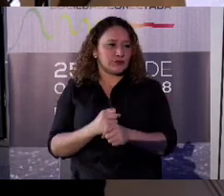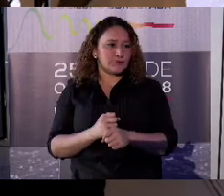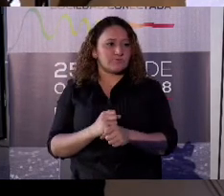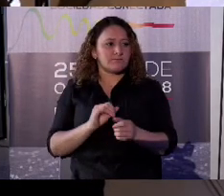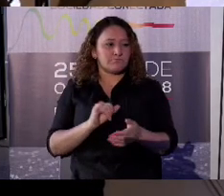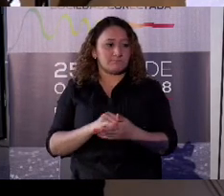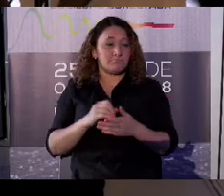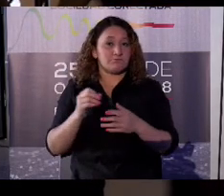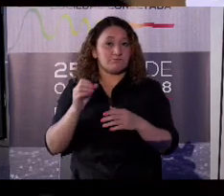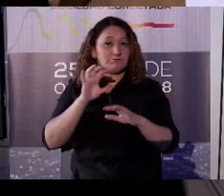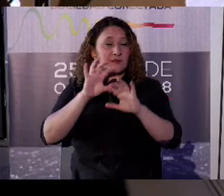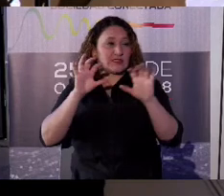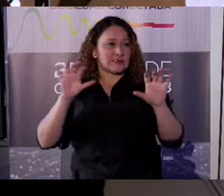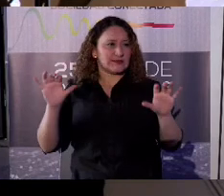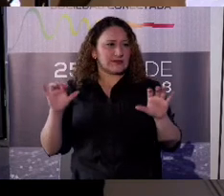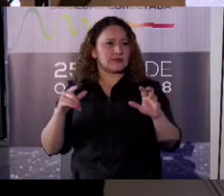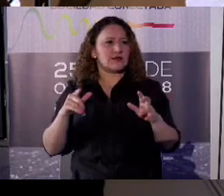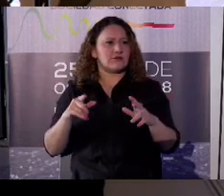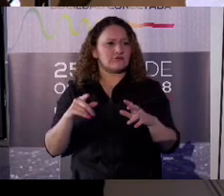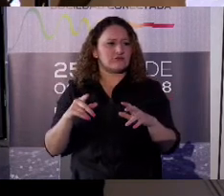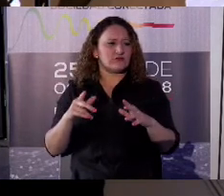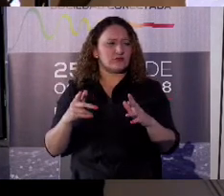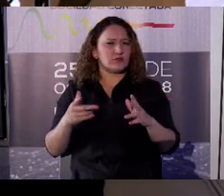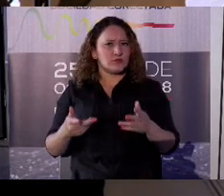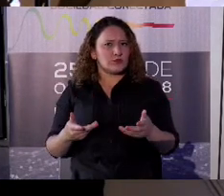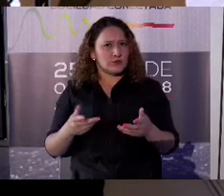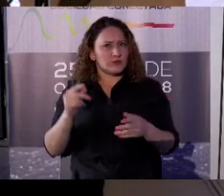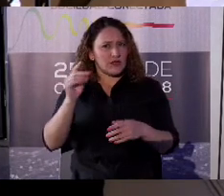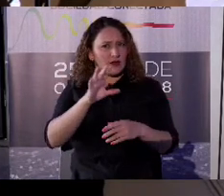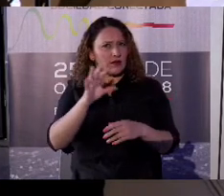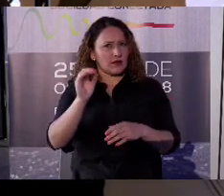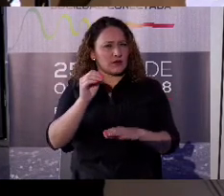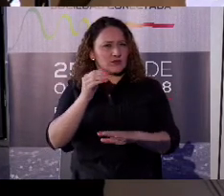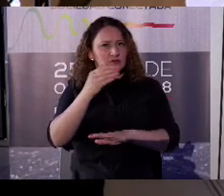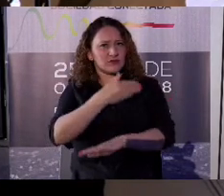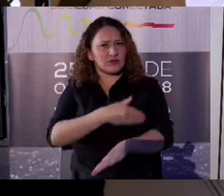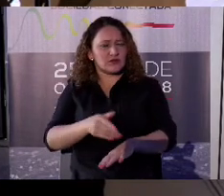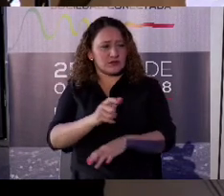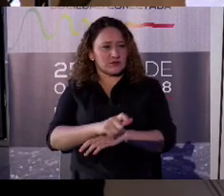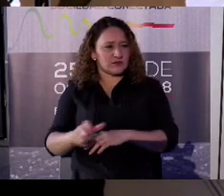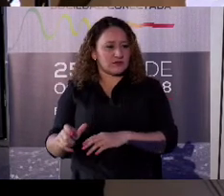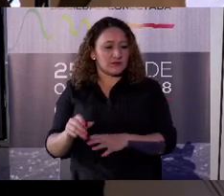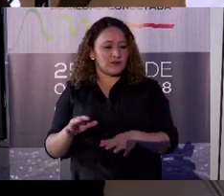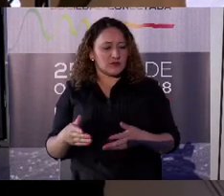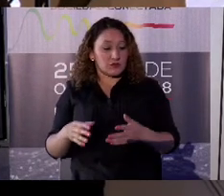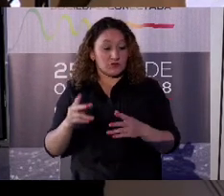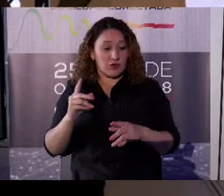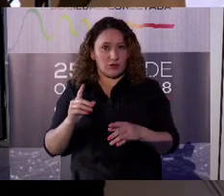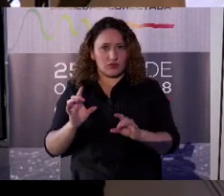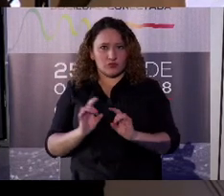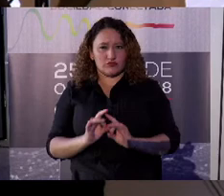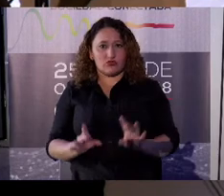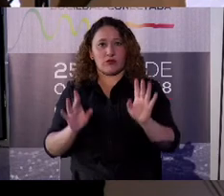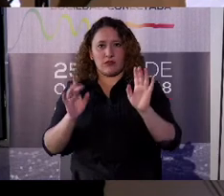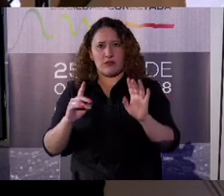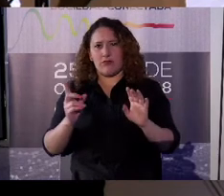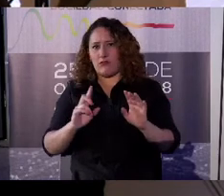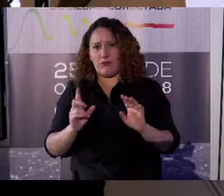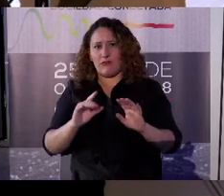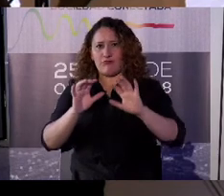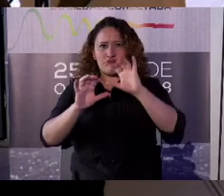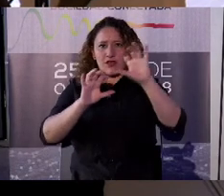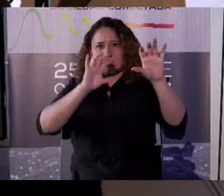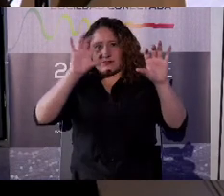tres países generan un bloque de 500 millones de personas. Y no es una casualidad que son